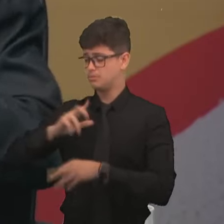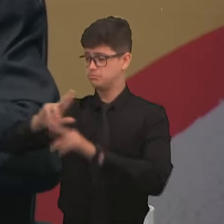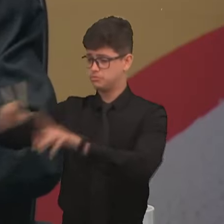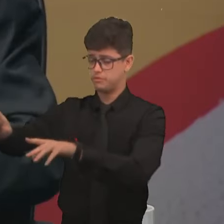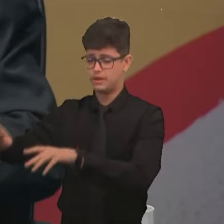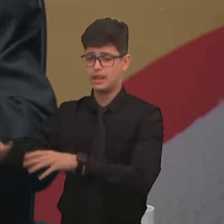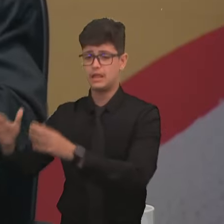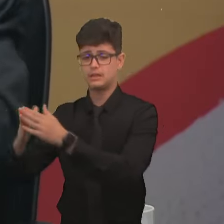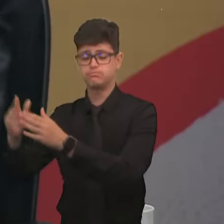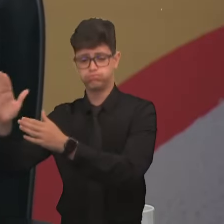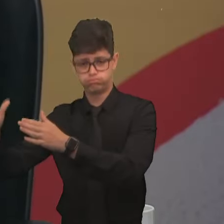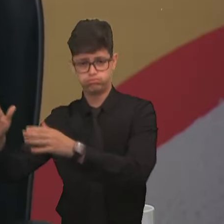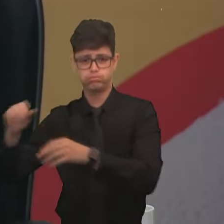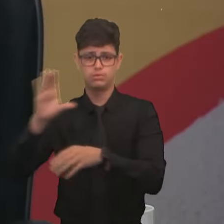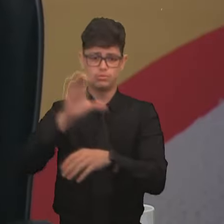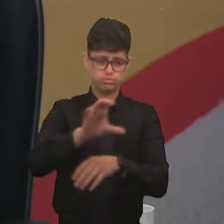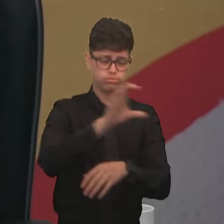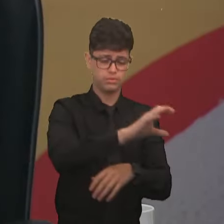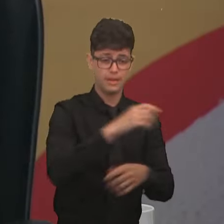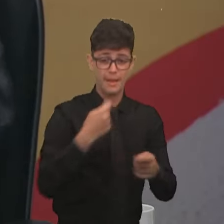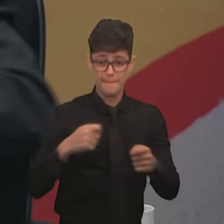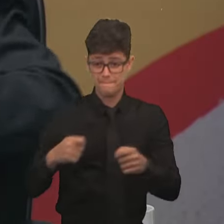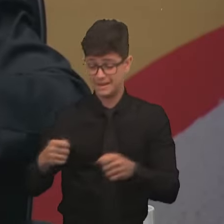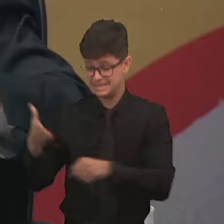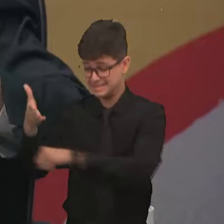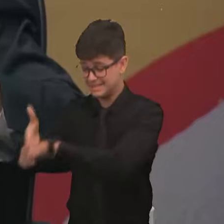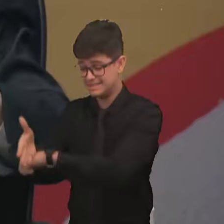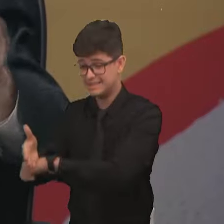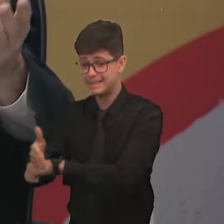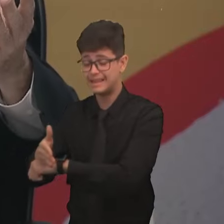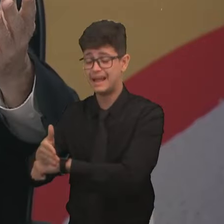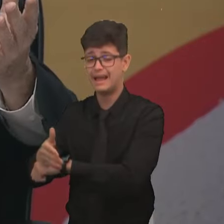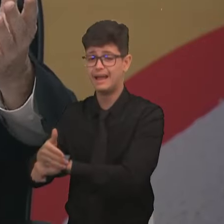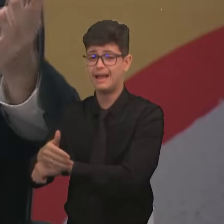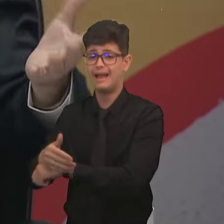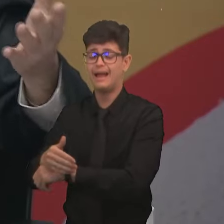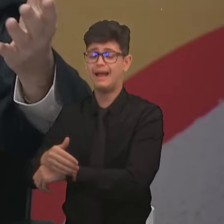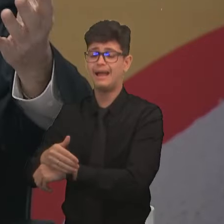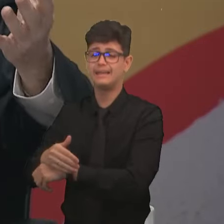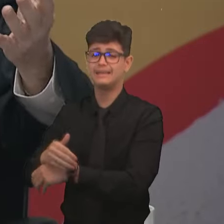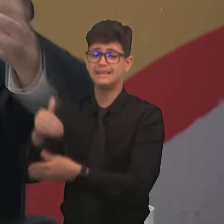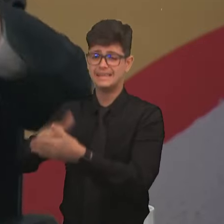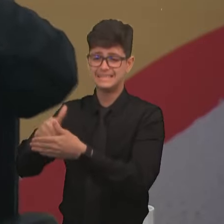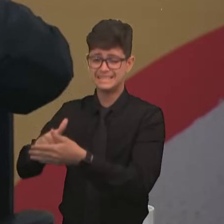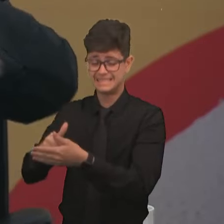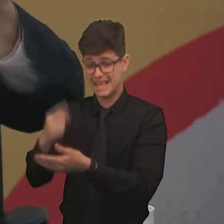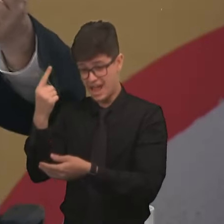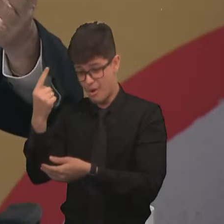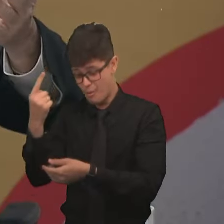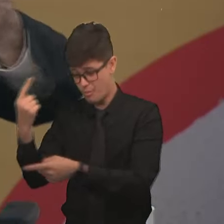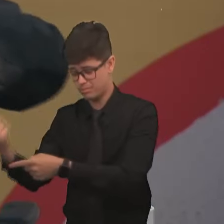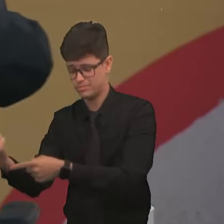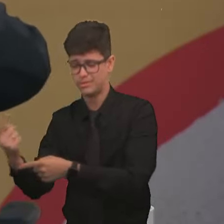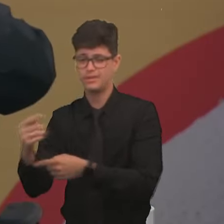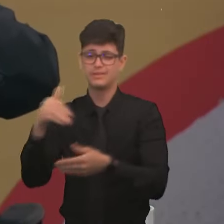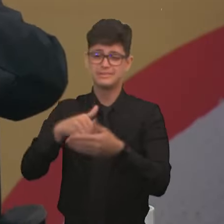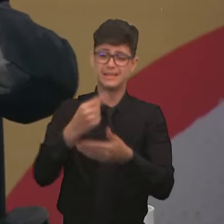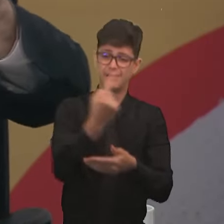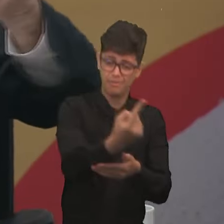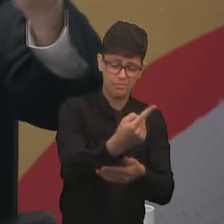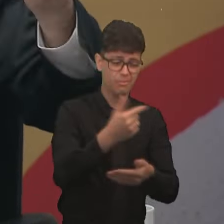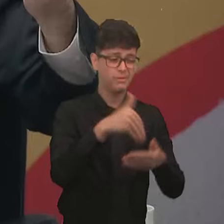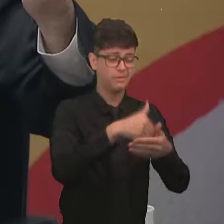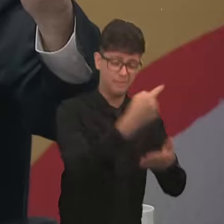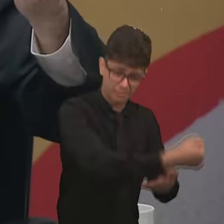aeronaves, y hay que entrar en cada una, se pierde mucho tiempo, y nosotros estamos unificando esta base